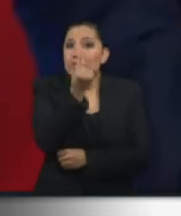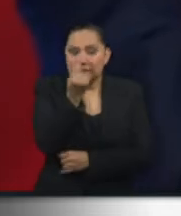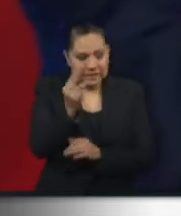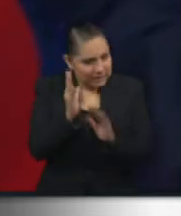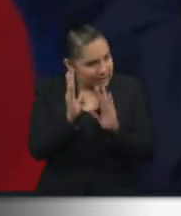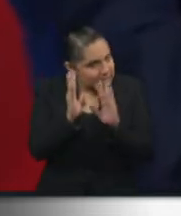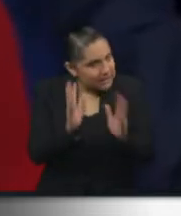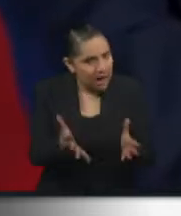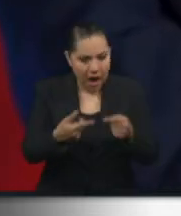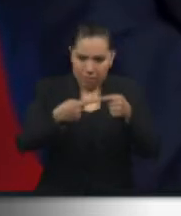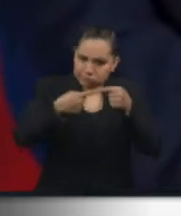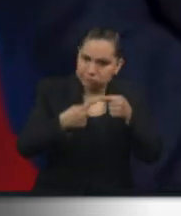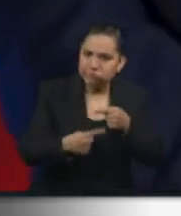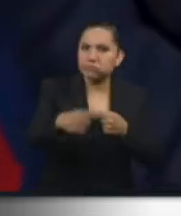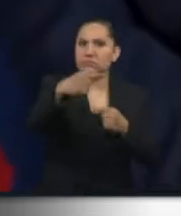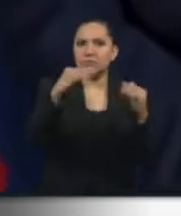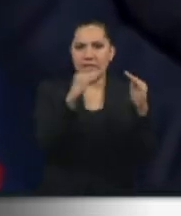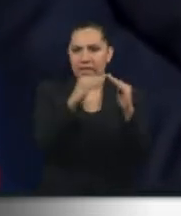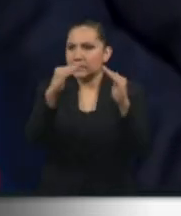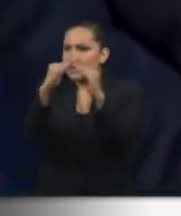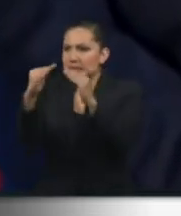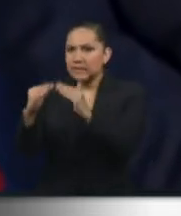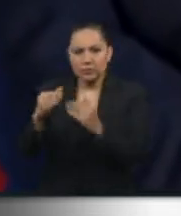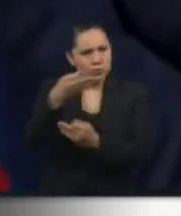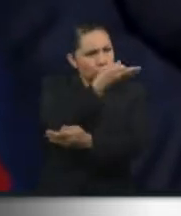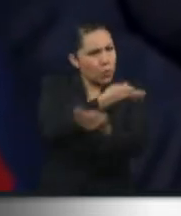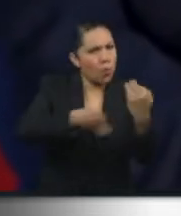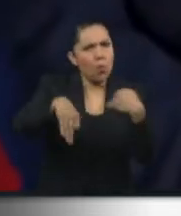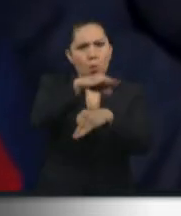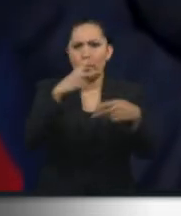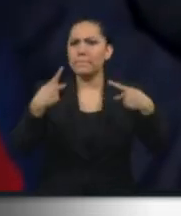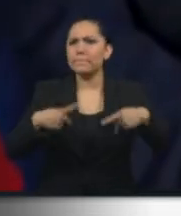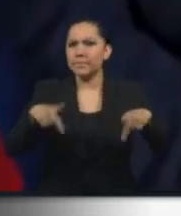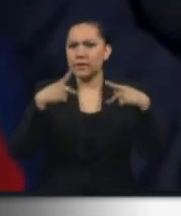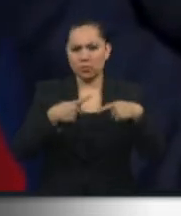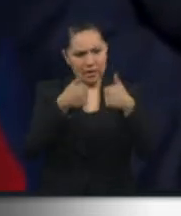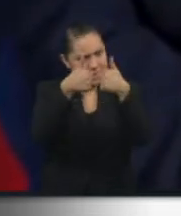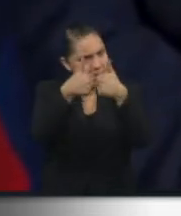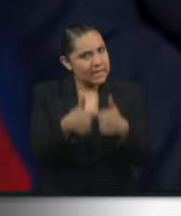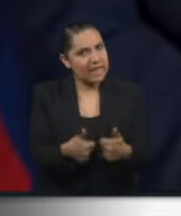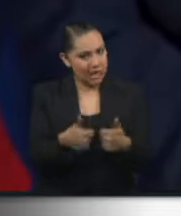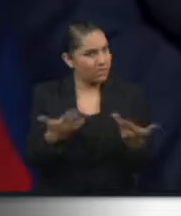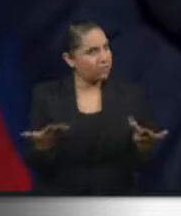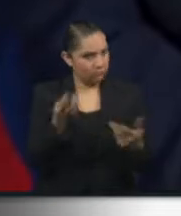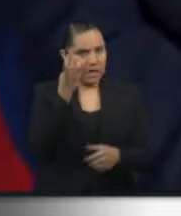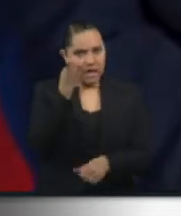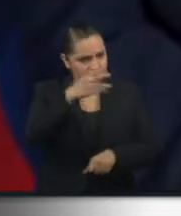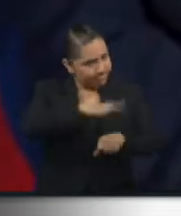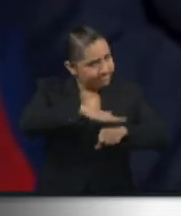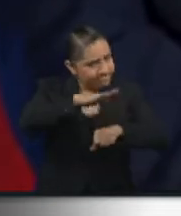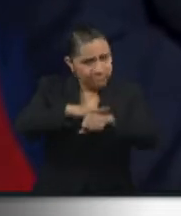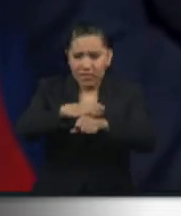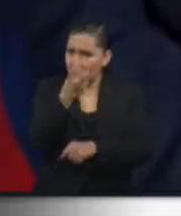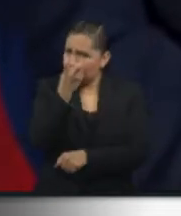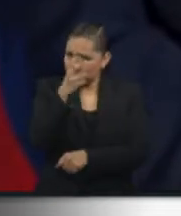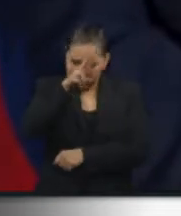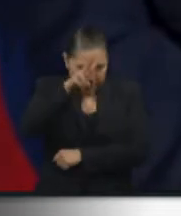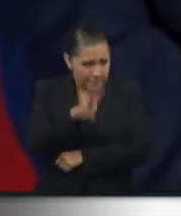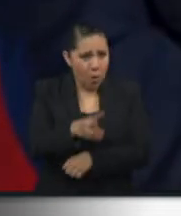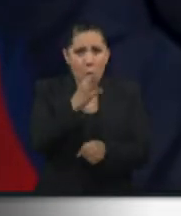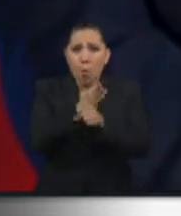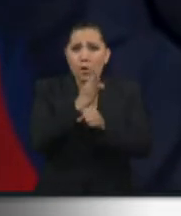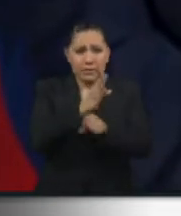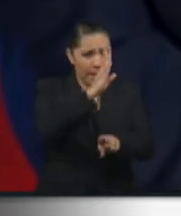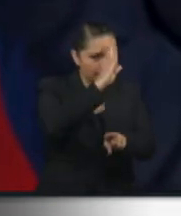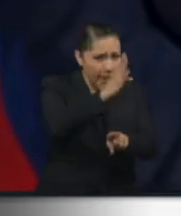masiva nos restringamos y nos quedemos en casa. Por eso decimos directamente a la sociedad,